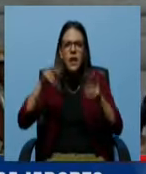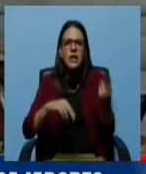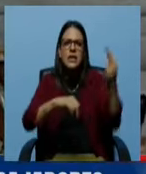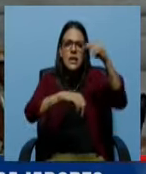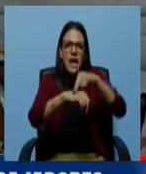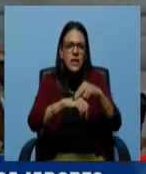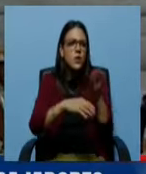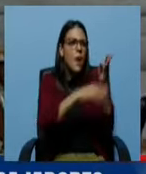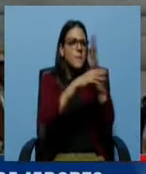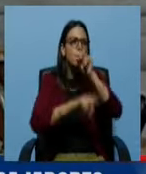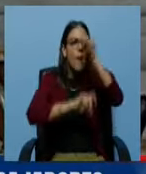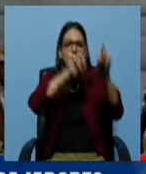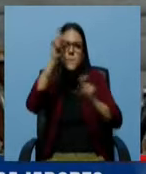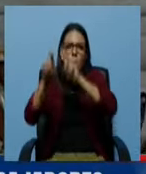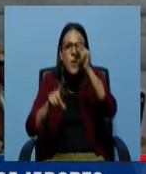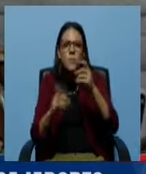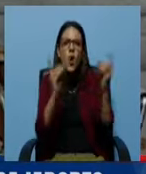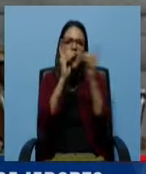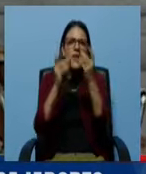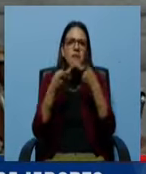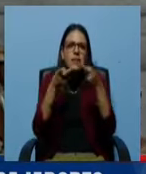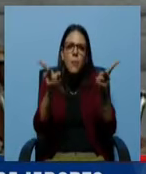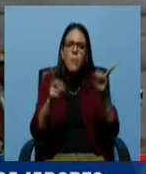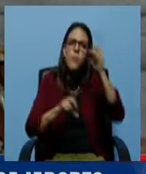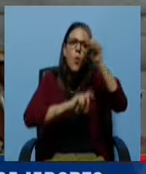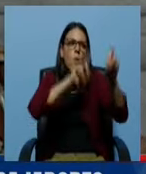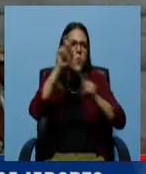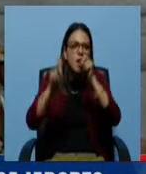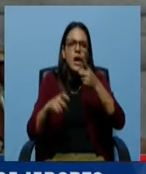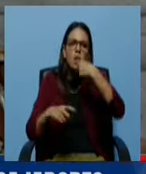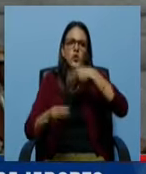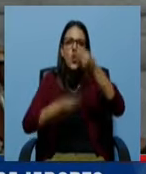nacional de consulta, de debate público. Se han hecho